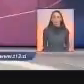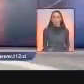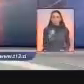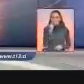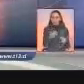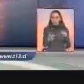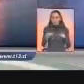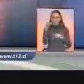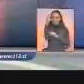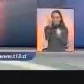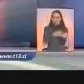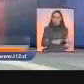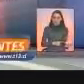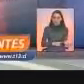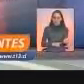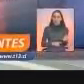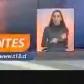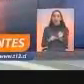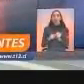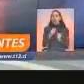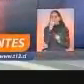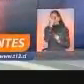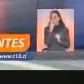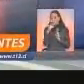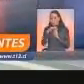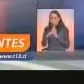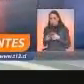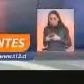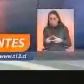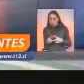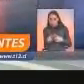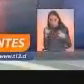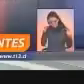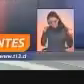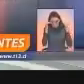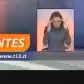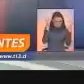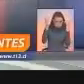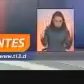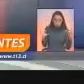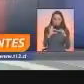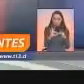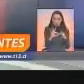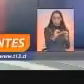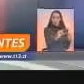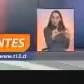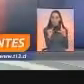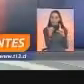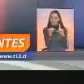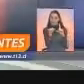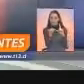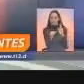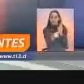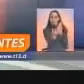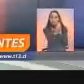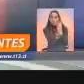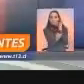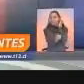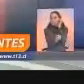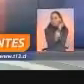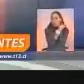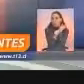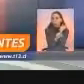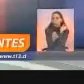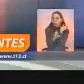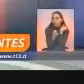Un ingeniero eléctrico y un programador no vidente unieron sus talentos y el resultado fue el siguiente: una aplicación para el